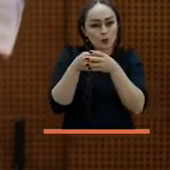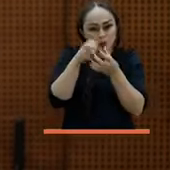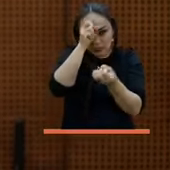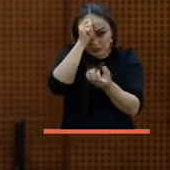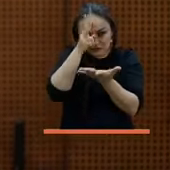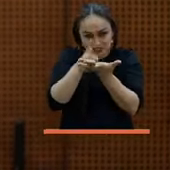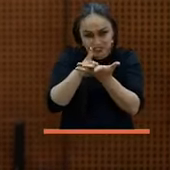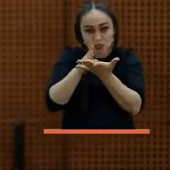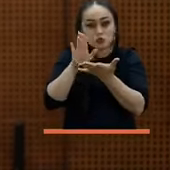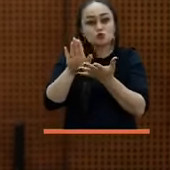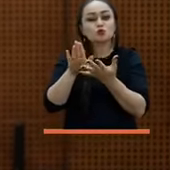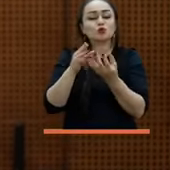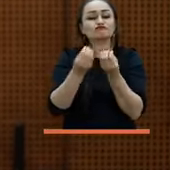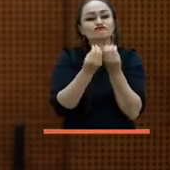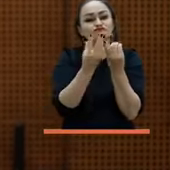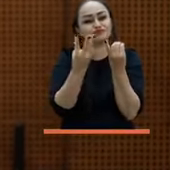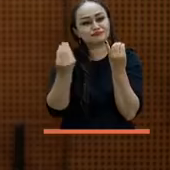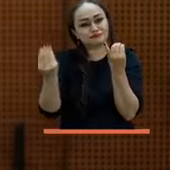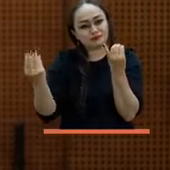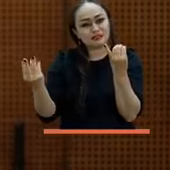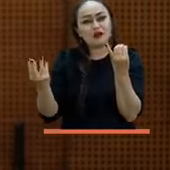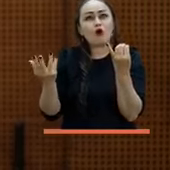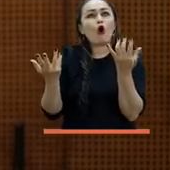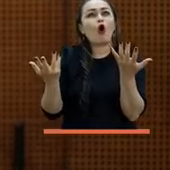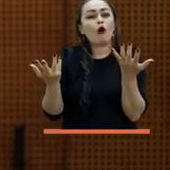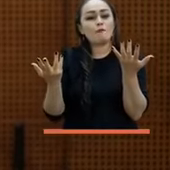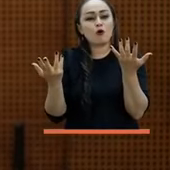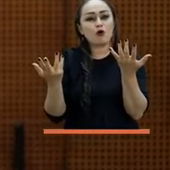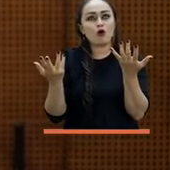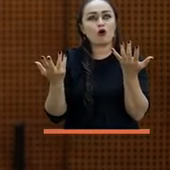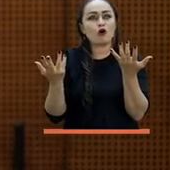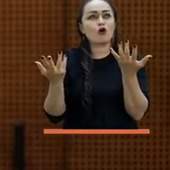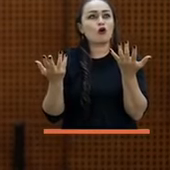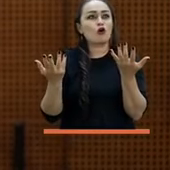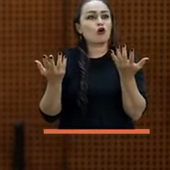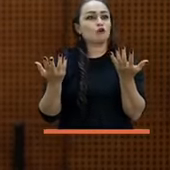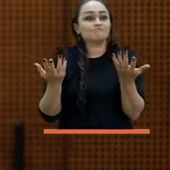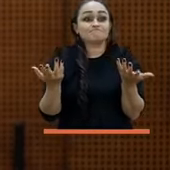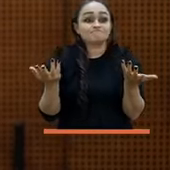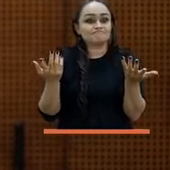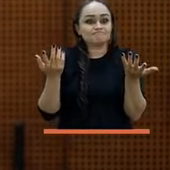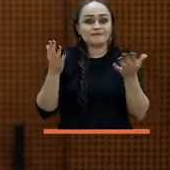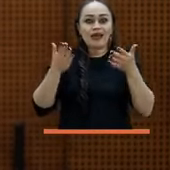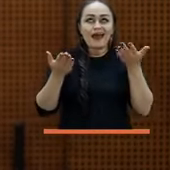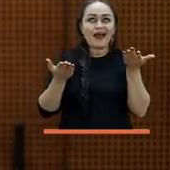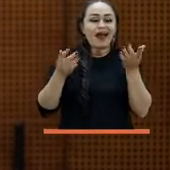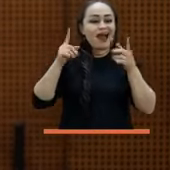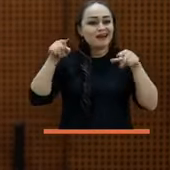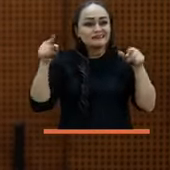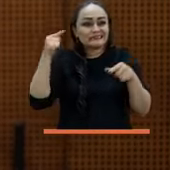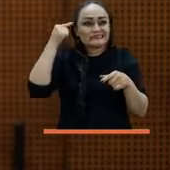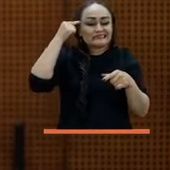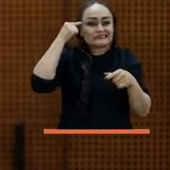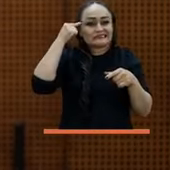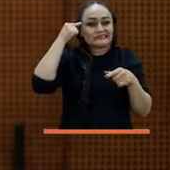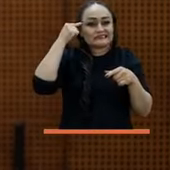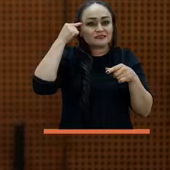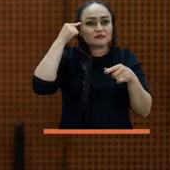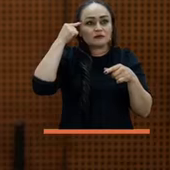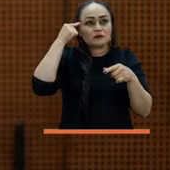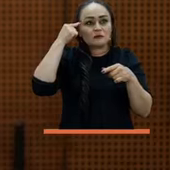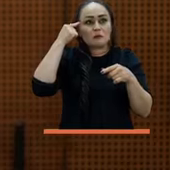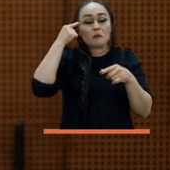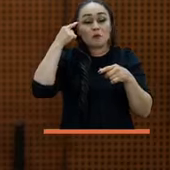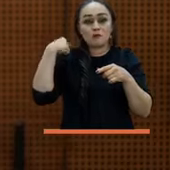población étnica pero que es sin necesidad de atropellar cierto que también tenemos es el vicio de llegar con